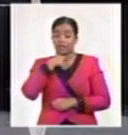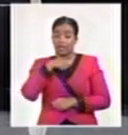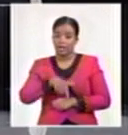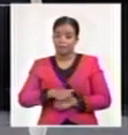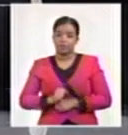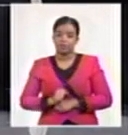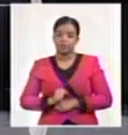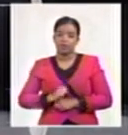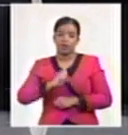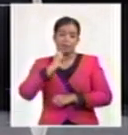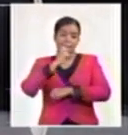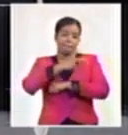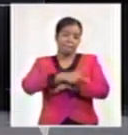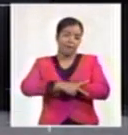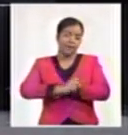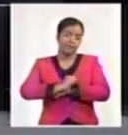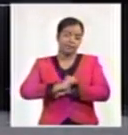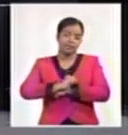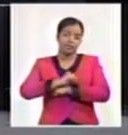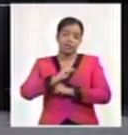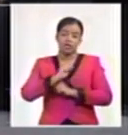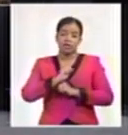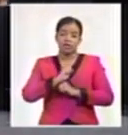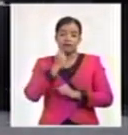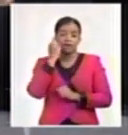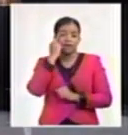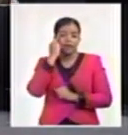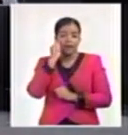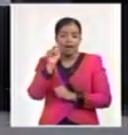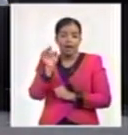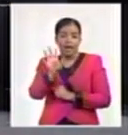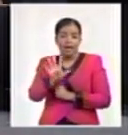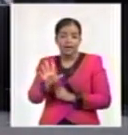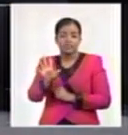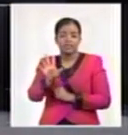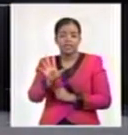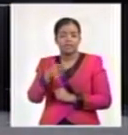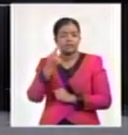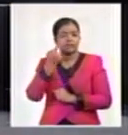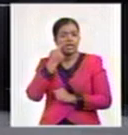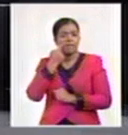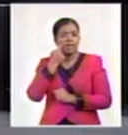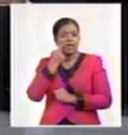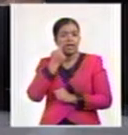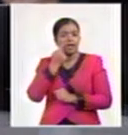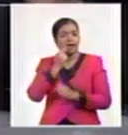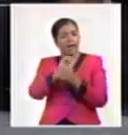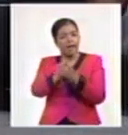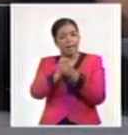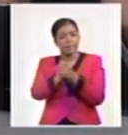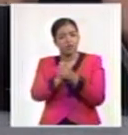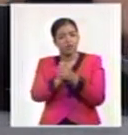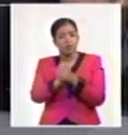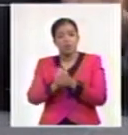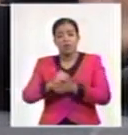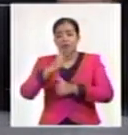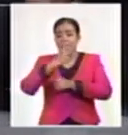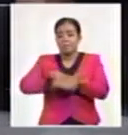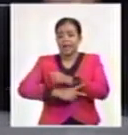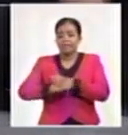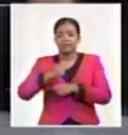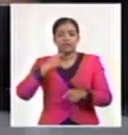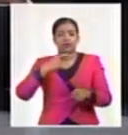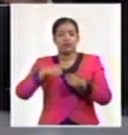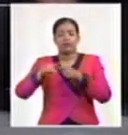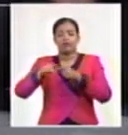países asiáticos, grandes potencias asiáticas cada vez más cercas y más firmes con países de la propia región, y vemos entonces por otra parte una Europa